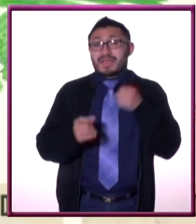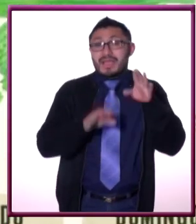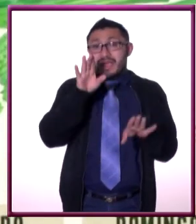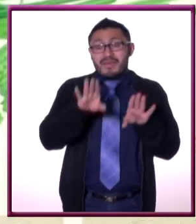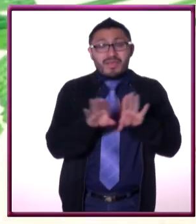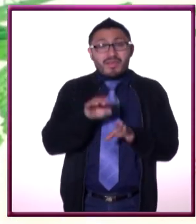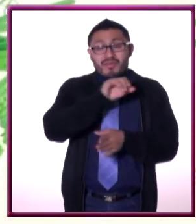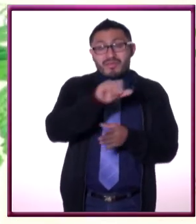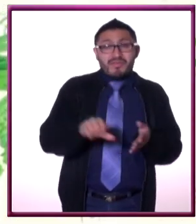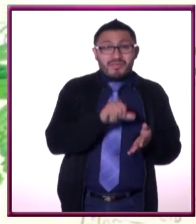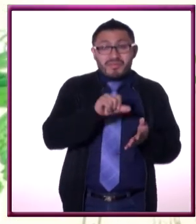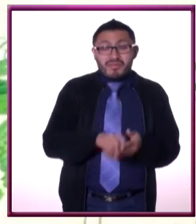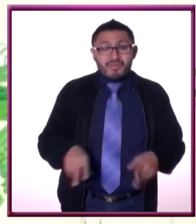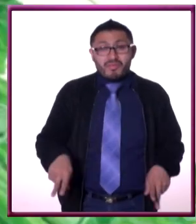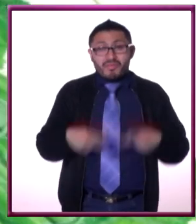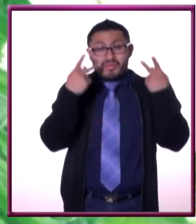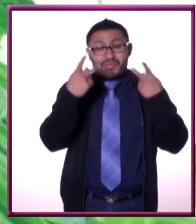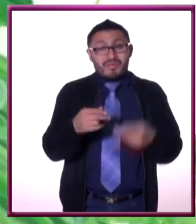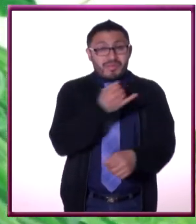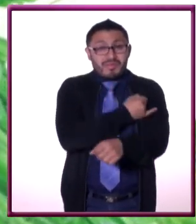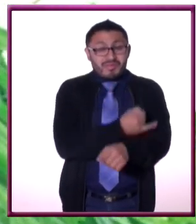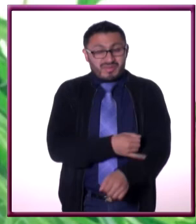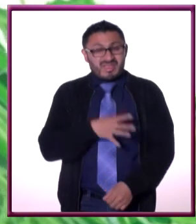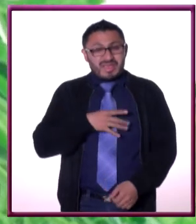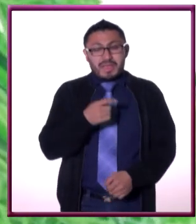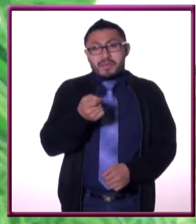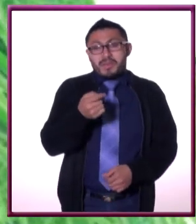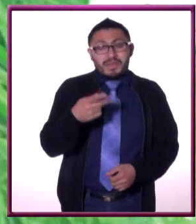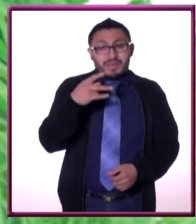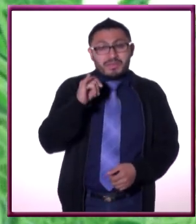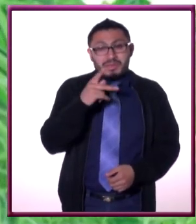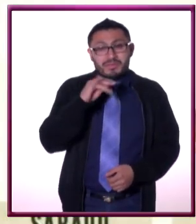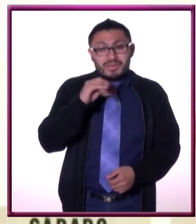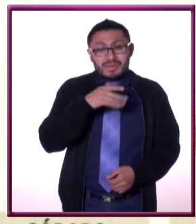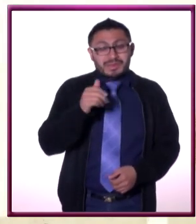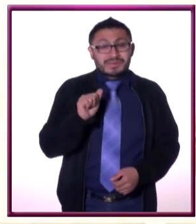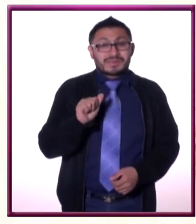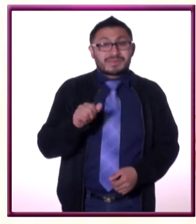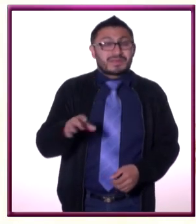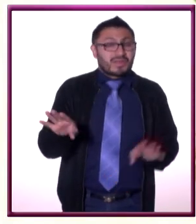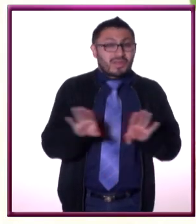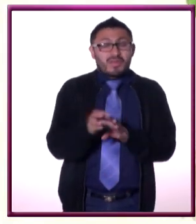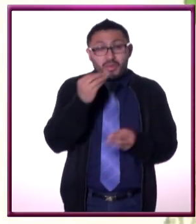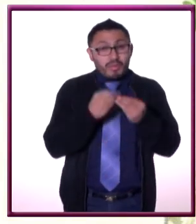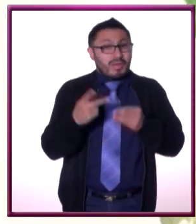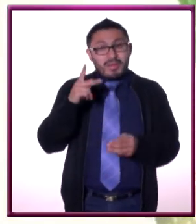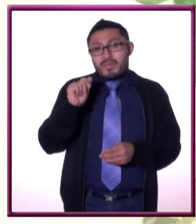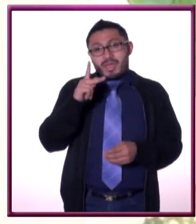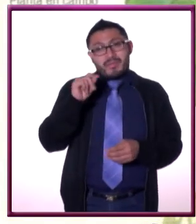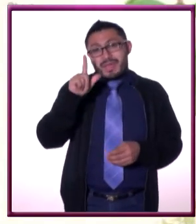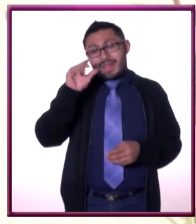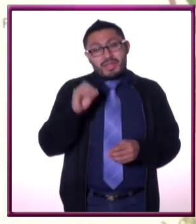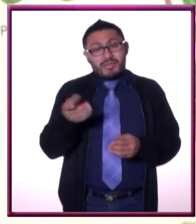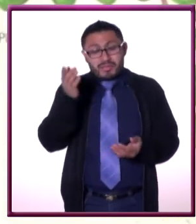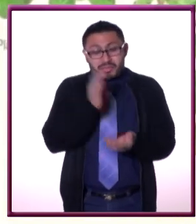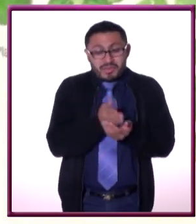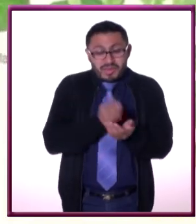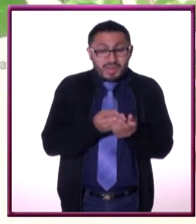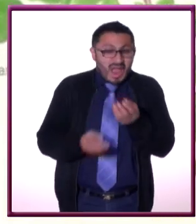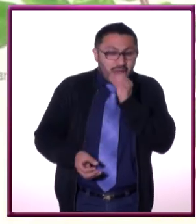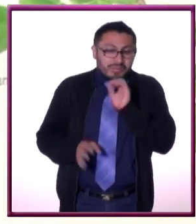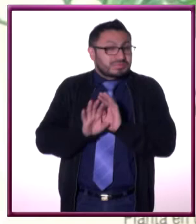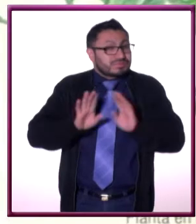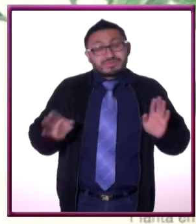Algunas veces en la central de abastos llega a haber un poco de pipicha. Ok. ¿Y esa Y- cómo se come? Como el pápalo, Así Es como el en papá. tacos. así Sí, en con taco la carne.